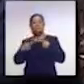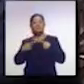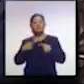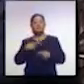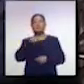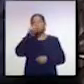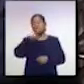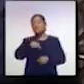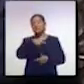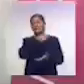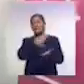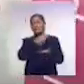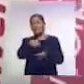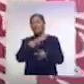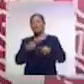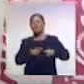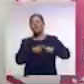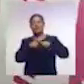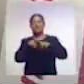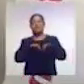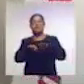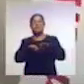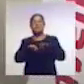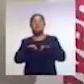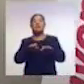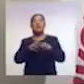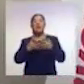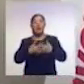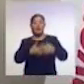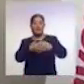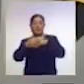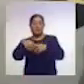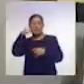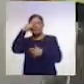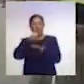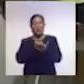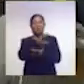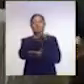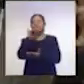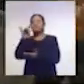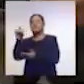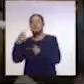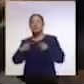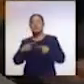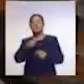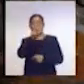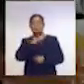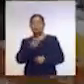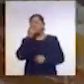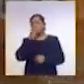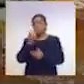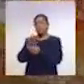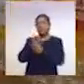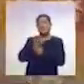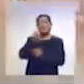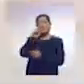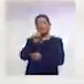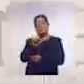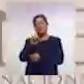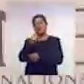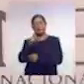mismo lugar con varias empresas que realizan procesos de reclutamiento y selección de personal, señaló el titular del CEPUEDE, Florentino Domínguez